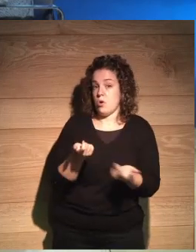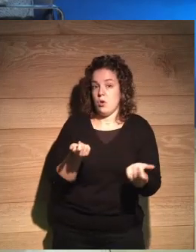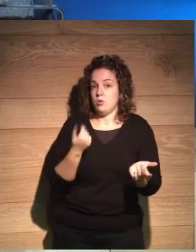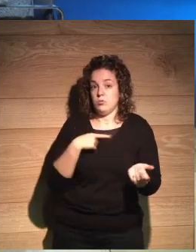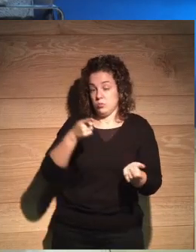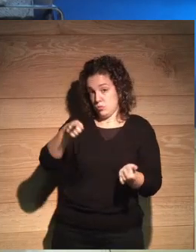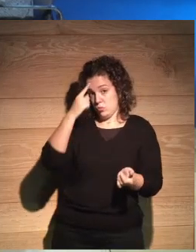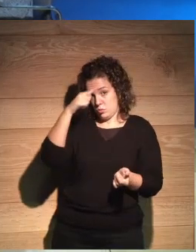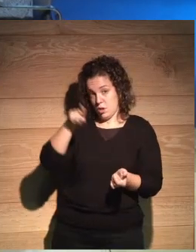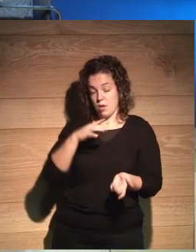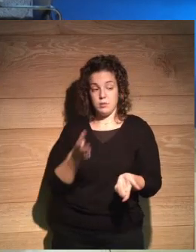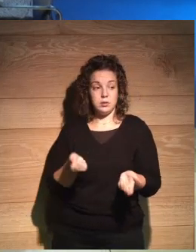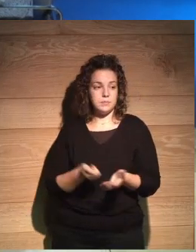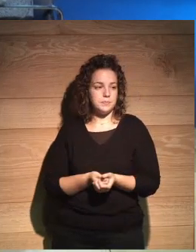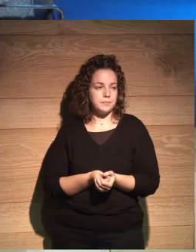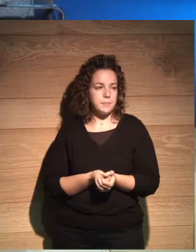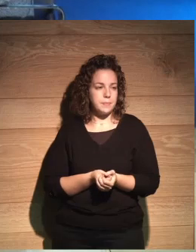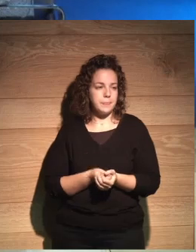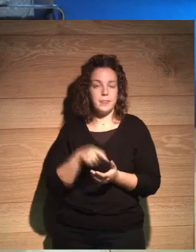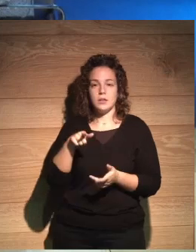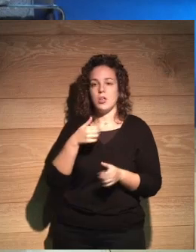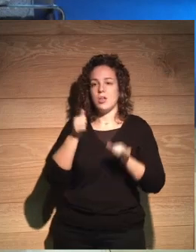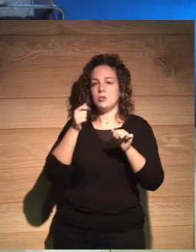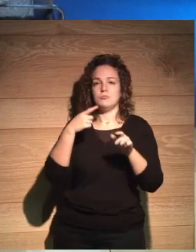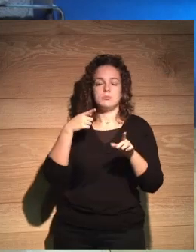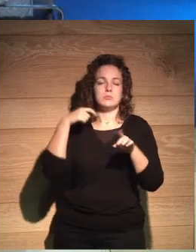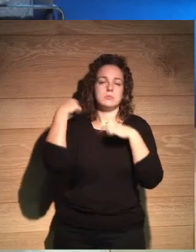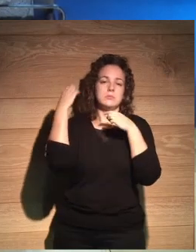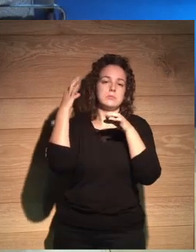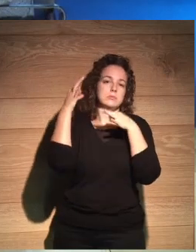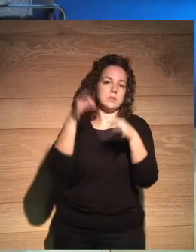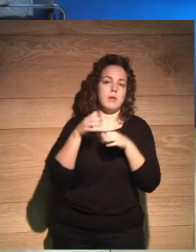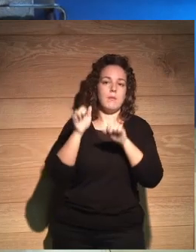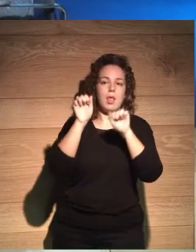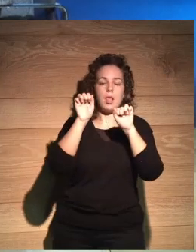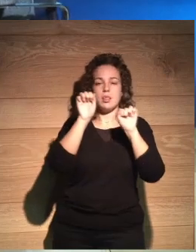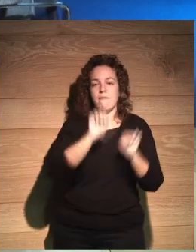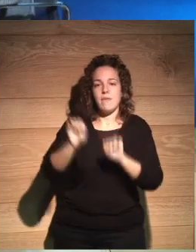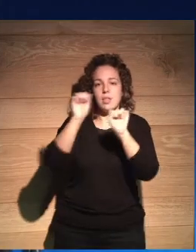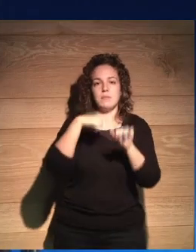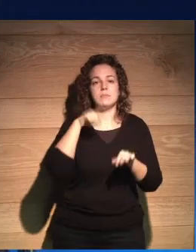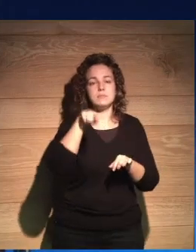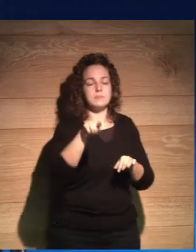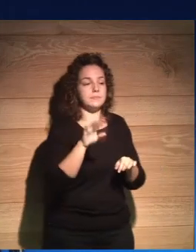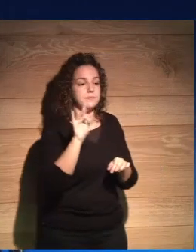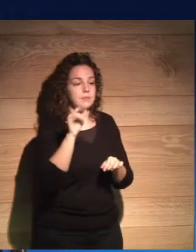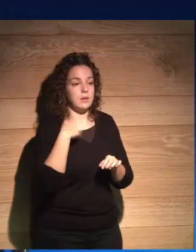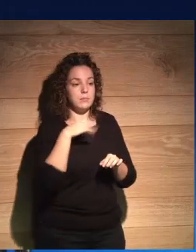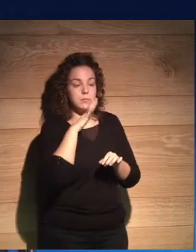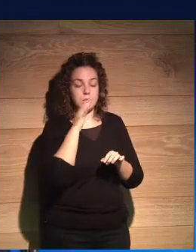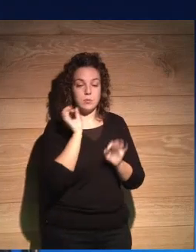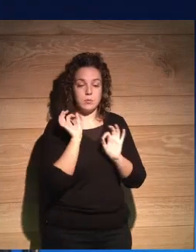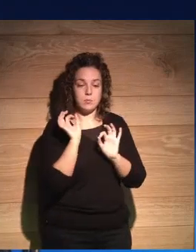sabes, no soy un de estos que están defendiendo todo el día en redes sociales. Sí que hay un cierto fenómeno, sobre todo relacionado con la